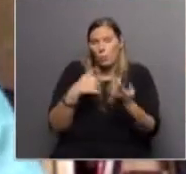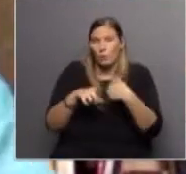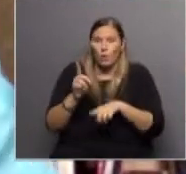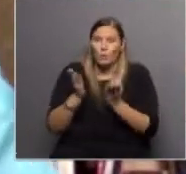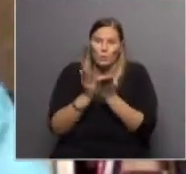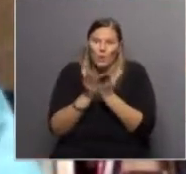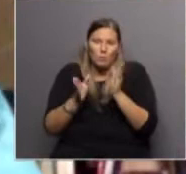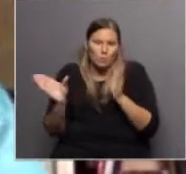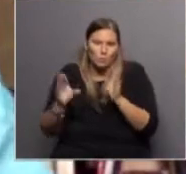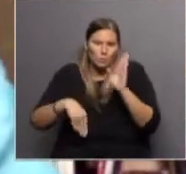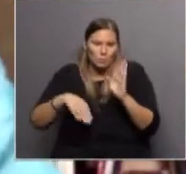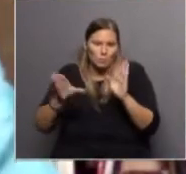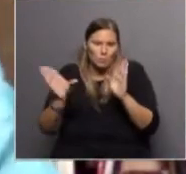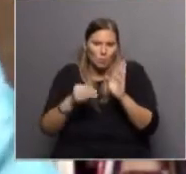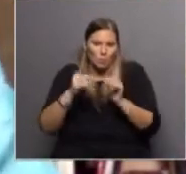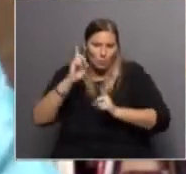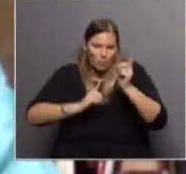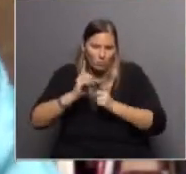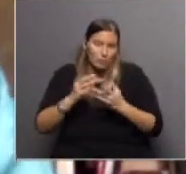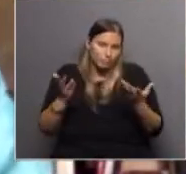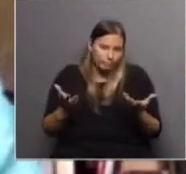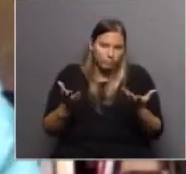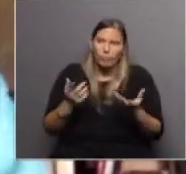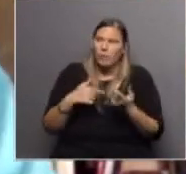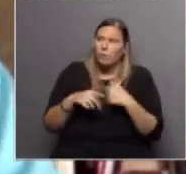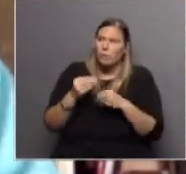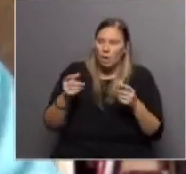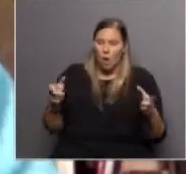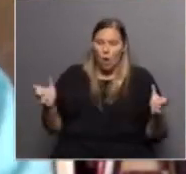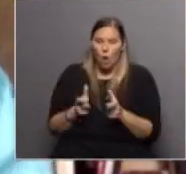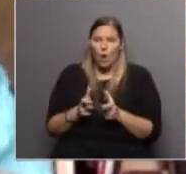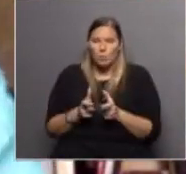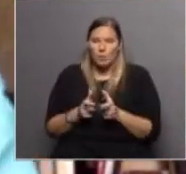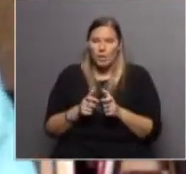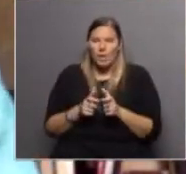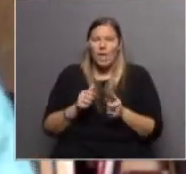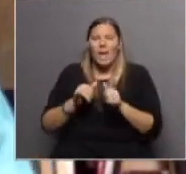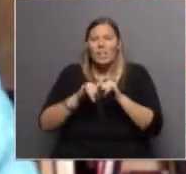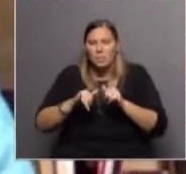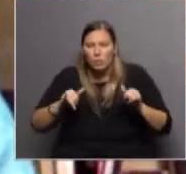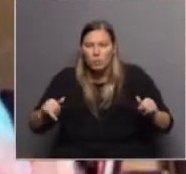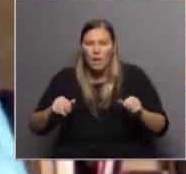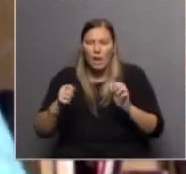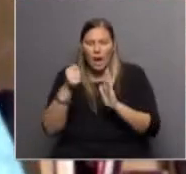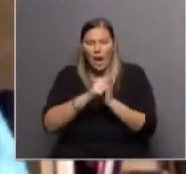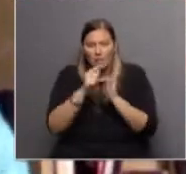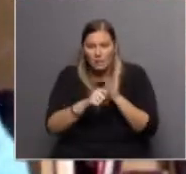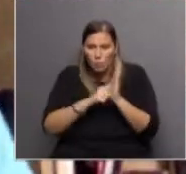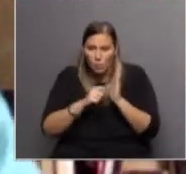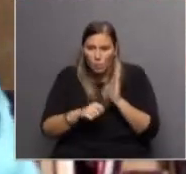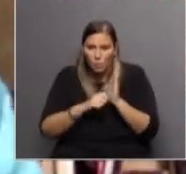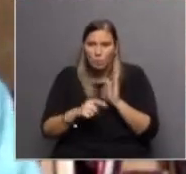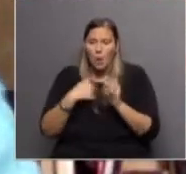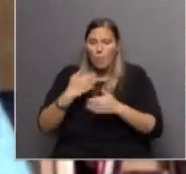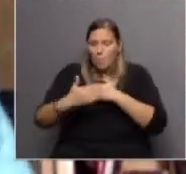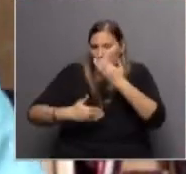formados ahí también. Entonces, crear un comité editorial, hacer artículos y nosotros mismos armar como ese proceso